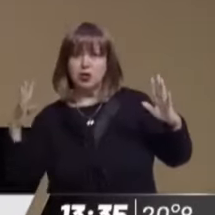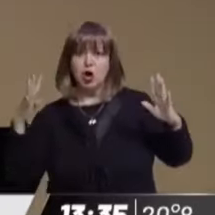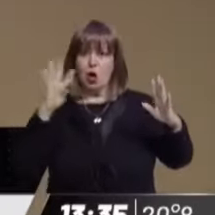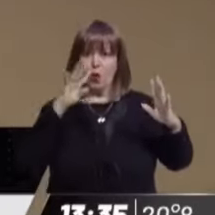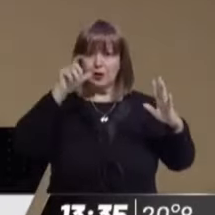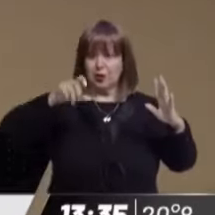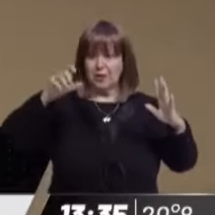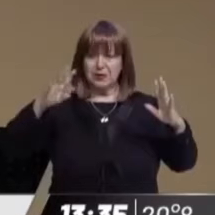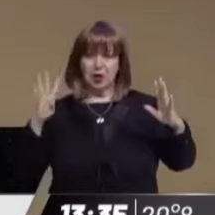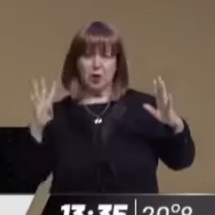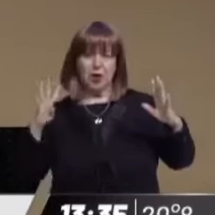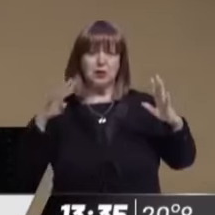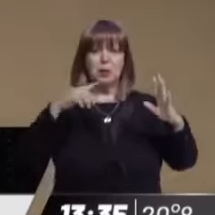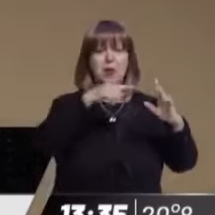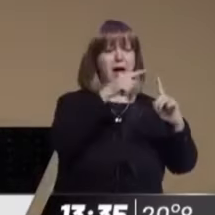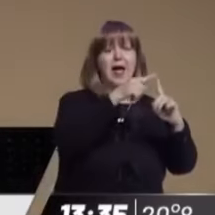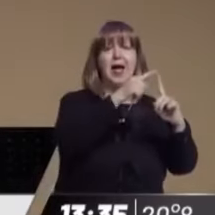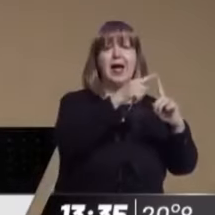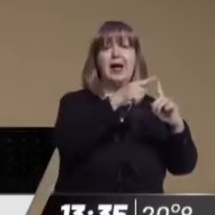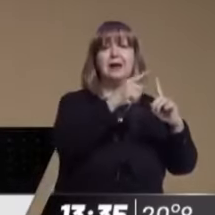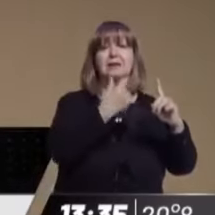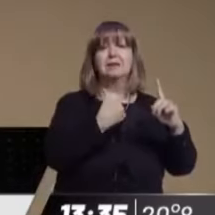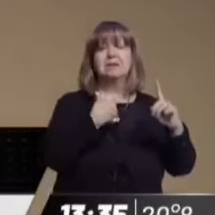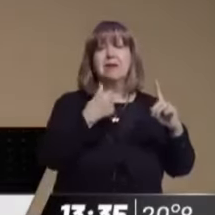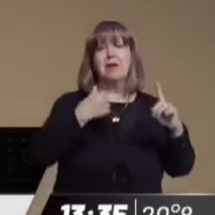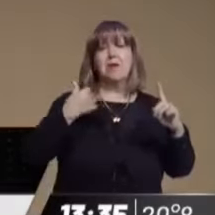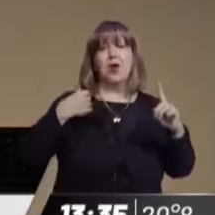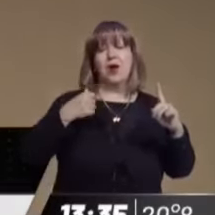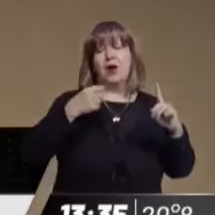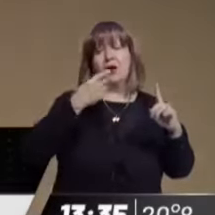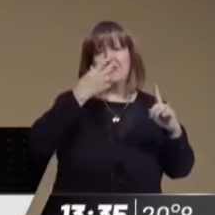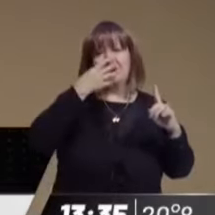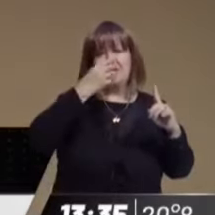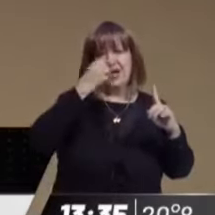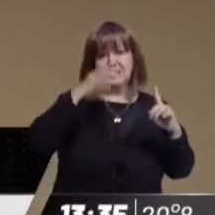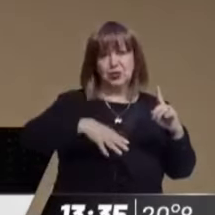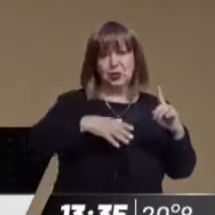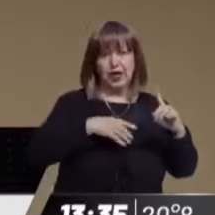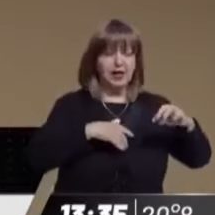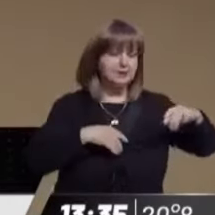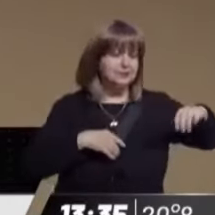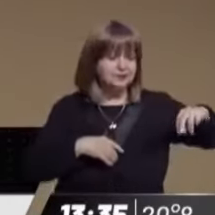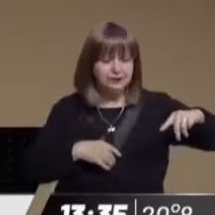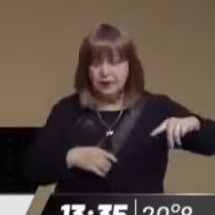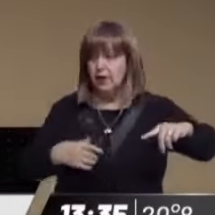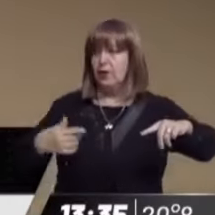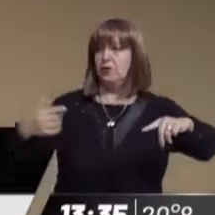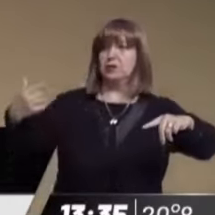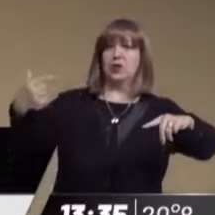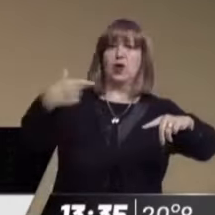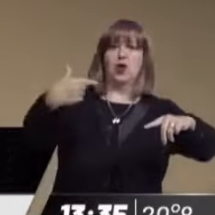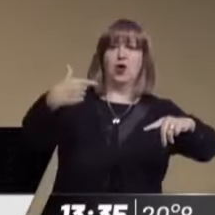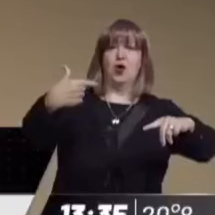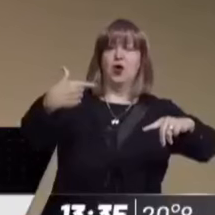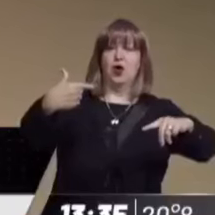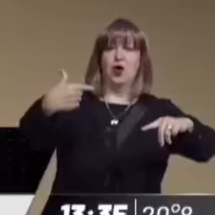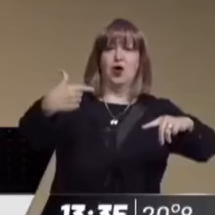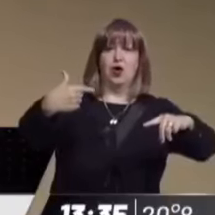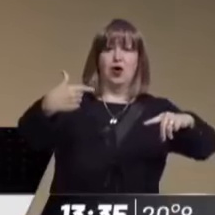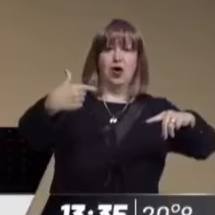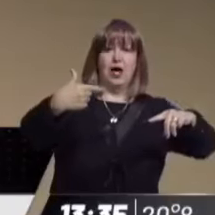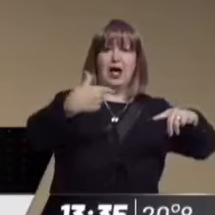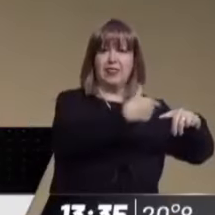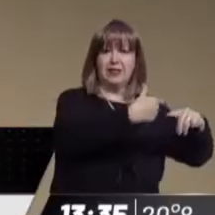extraños cuando Estaba sacando los residuos domiciliarios a punta de pistola lo forzaron a ingresar en el interior los otros tres